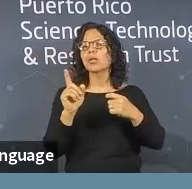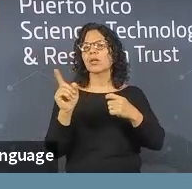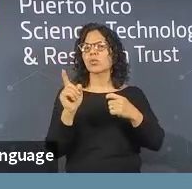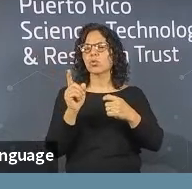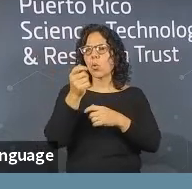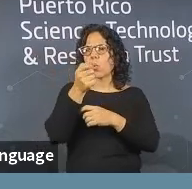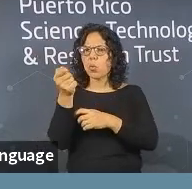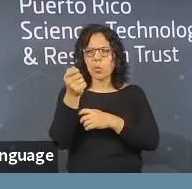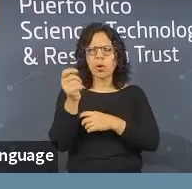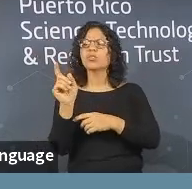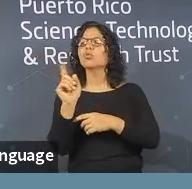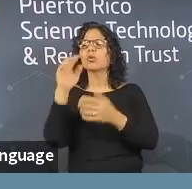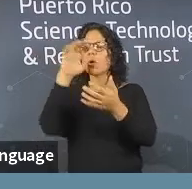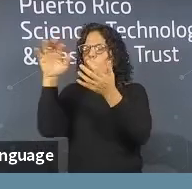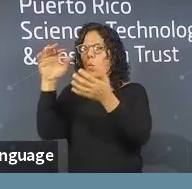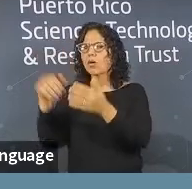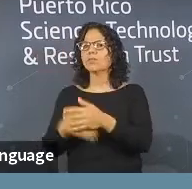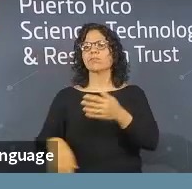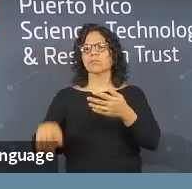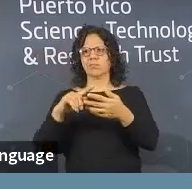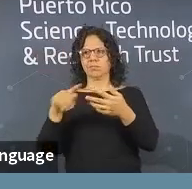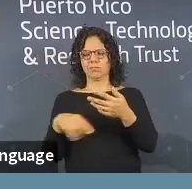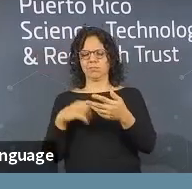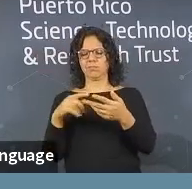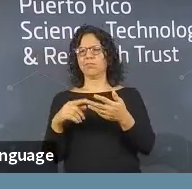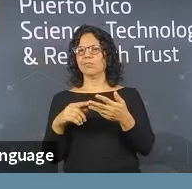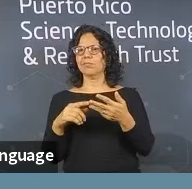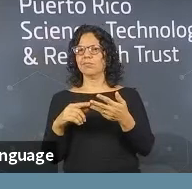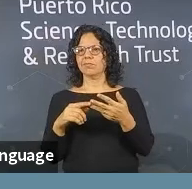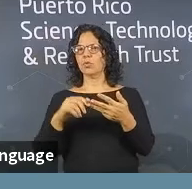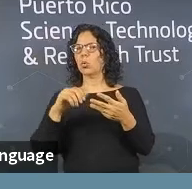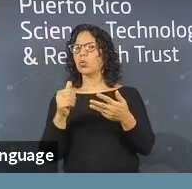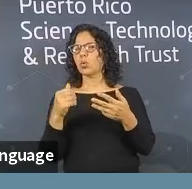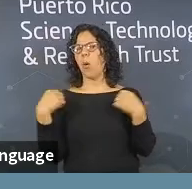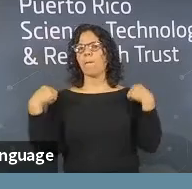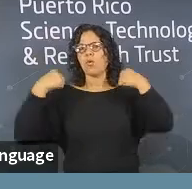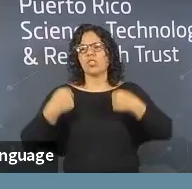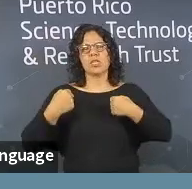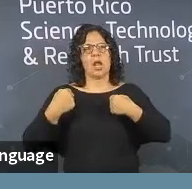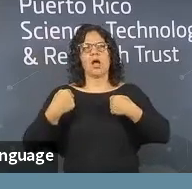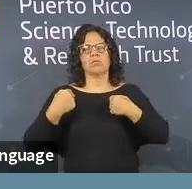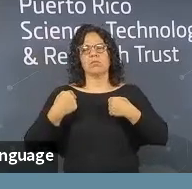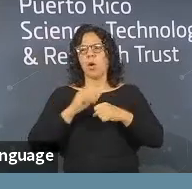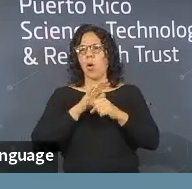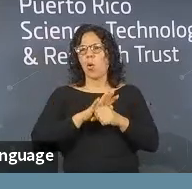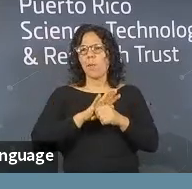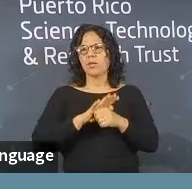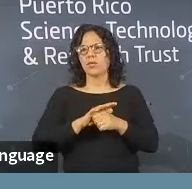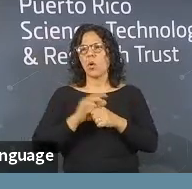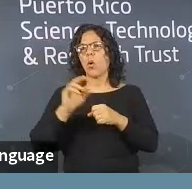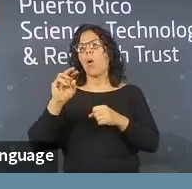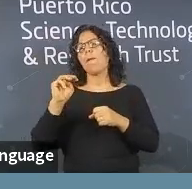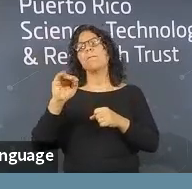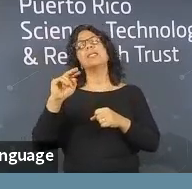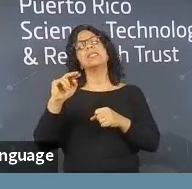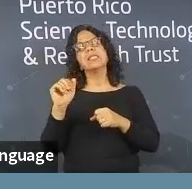nube. Y pues el grupo que les mencionaba, motomochila, de compresión, mini atomizadores, todos estos